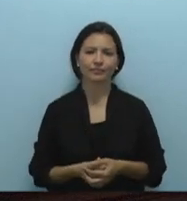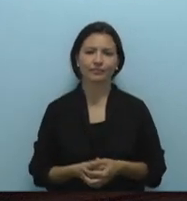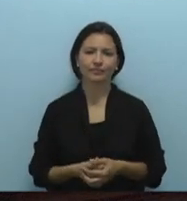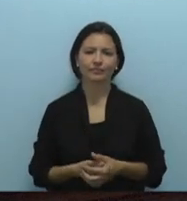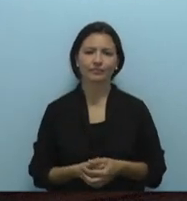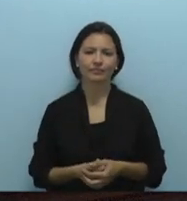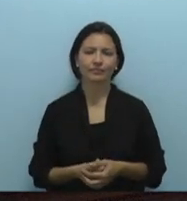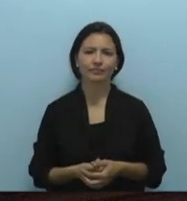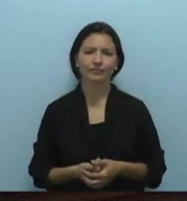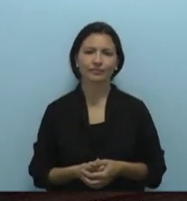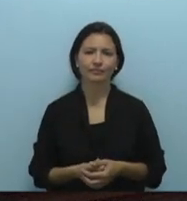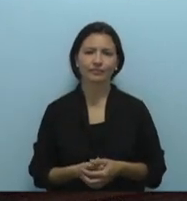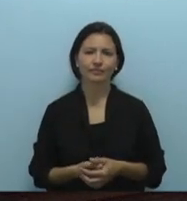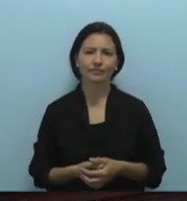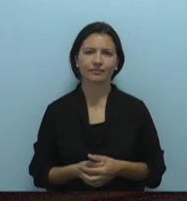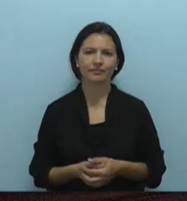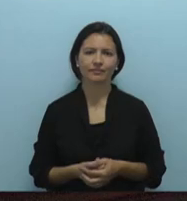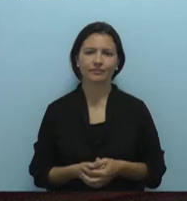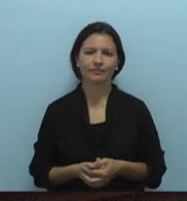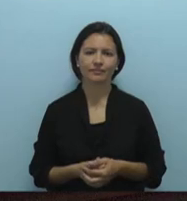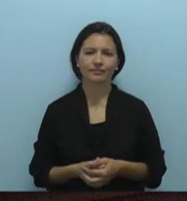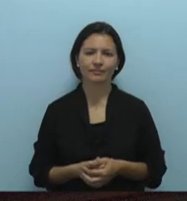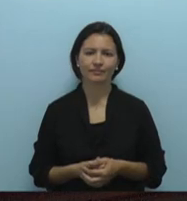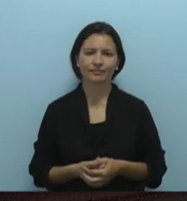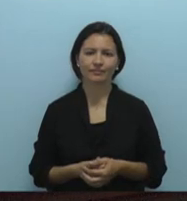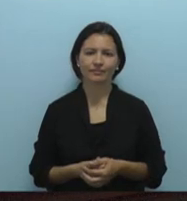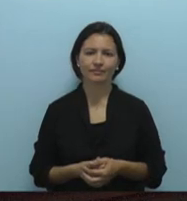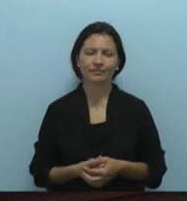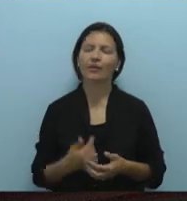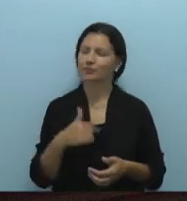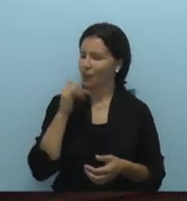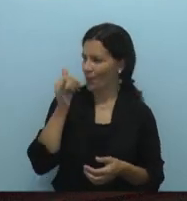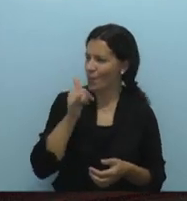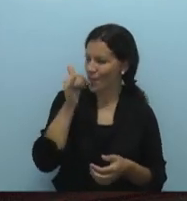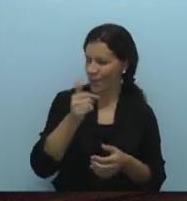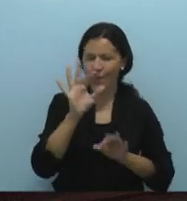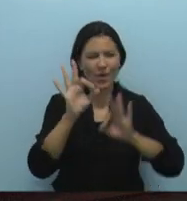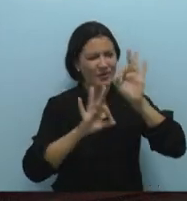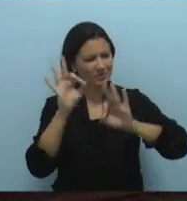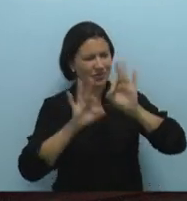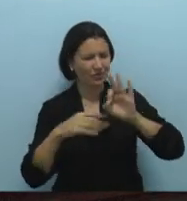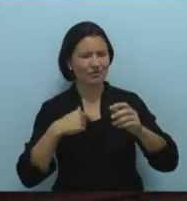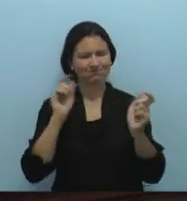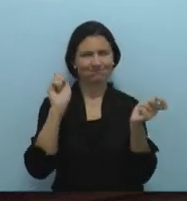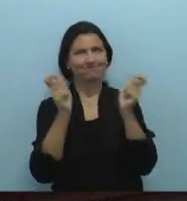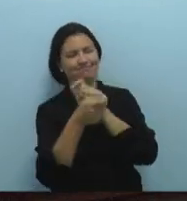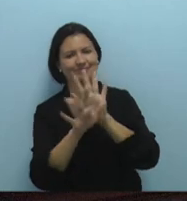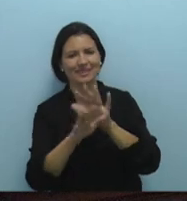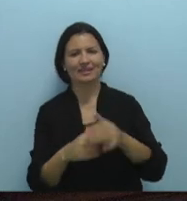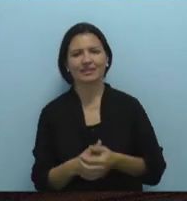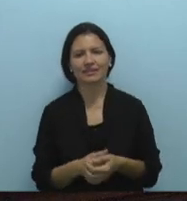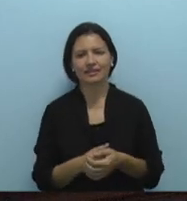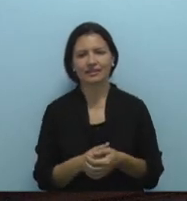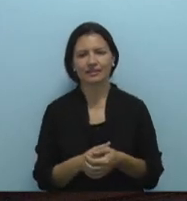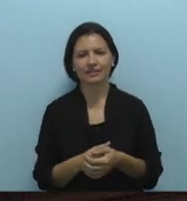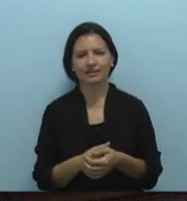Sí. Sí, sí, diputada. Bien. Vamos. Muy bien. Estábamos siempre con la otra lógica.